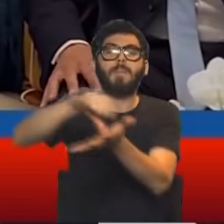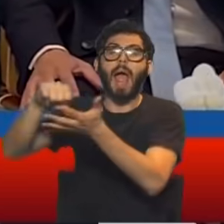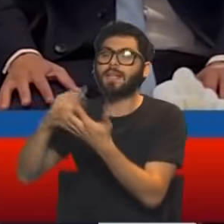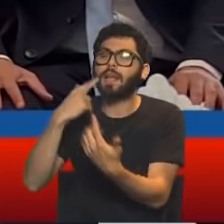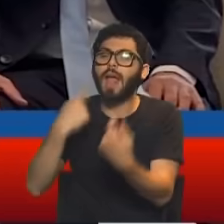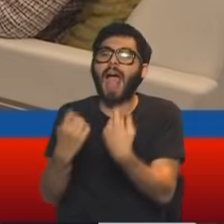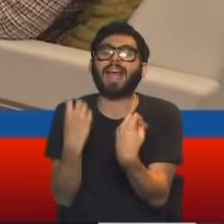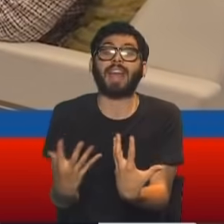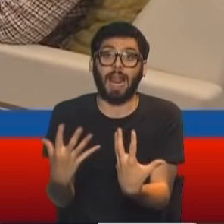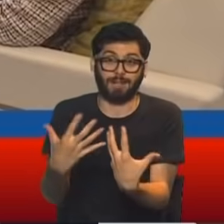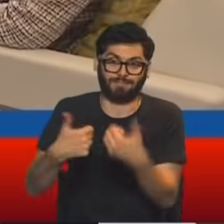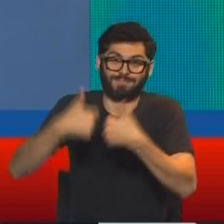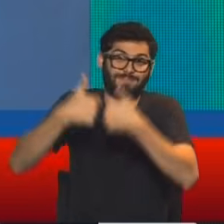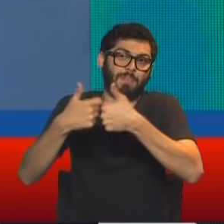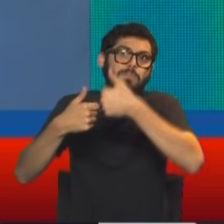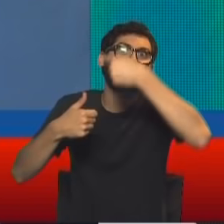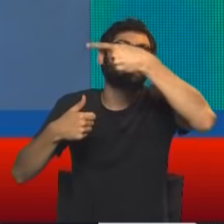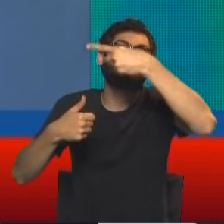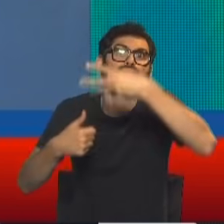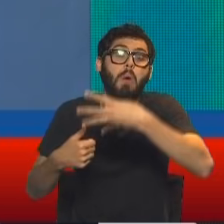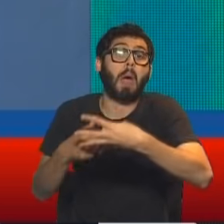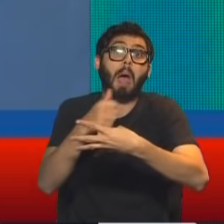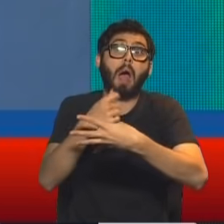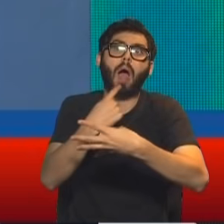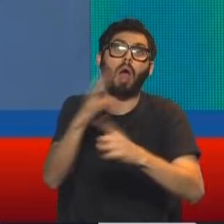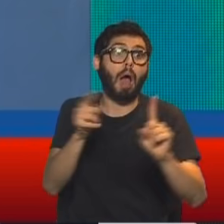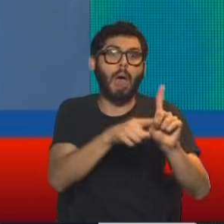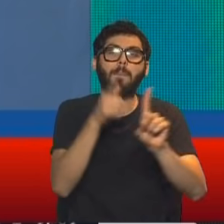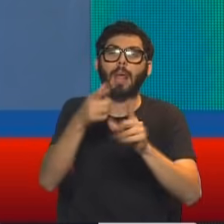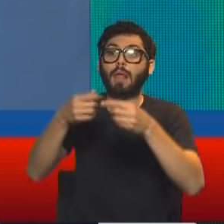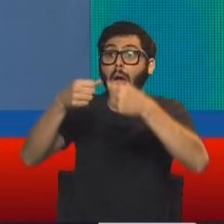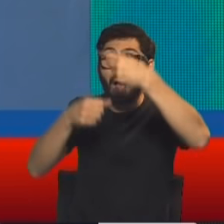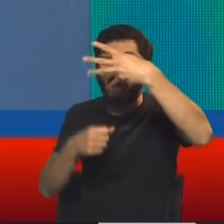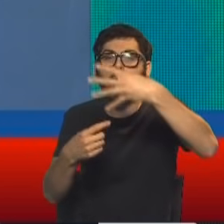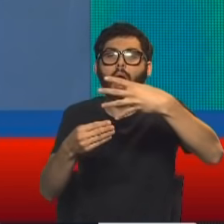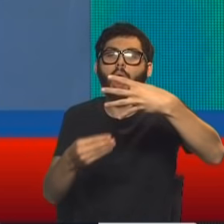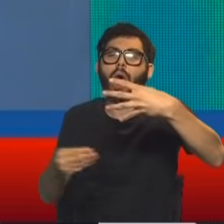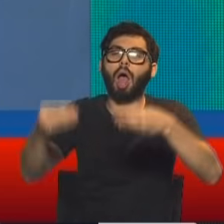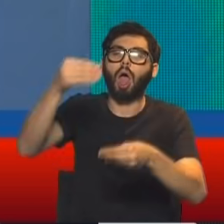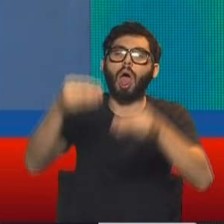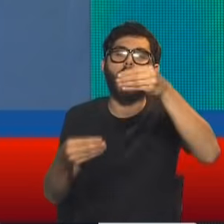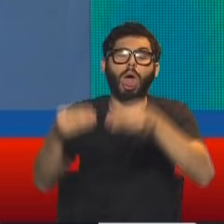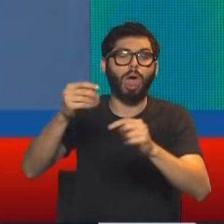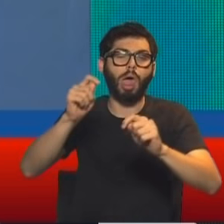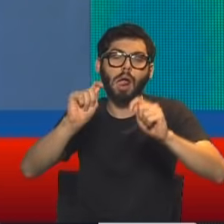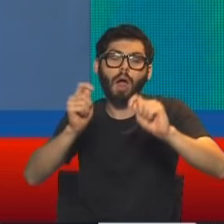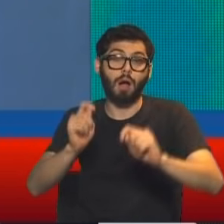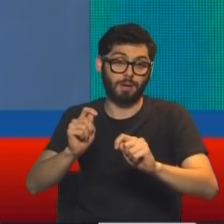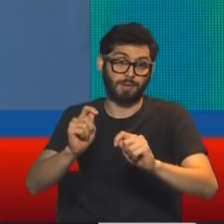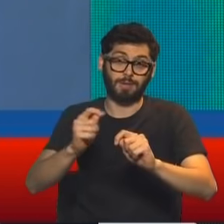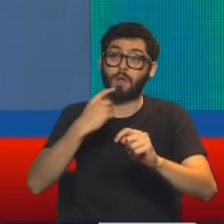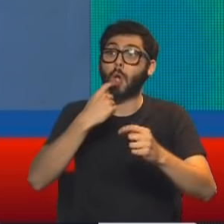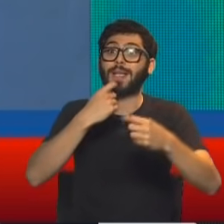cuanto mejor posicionado estés, más posibilidad de inversiones tiene ese país, es como más terreno fértil para poder